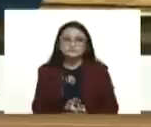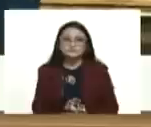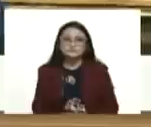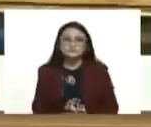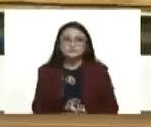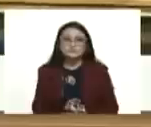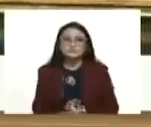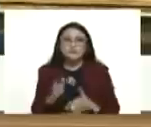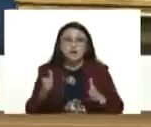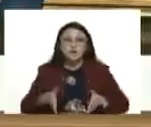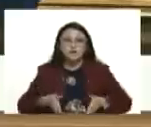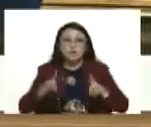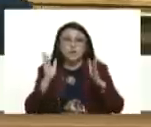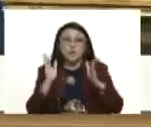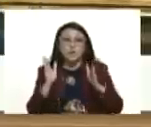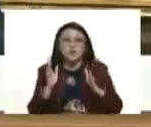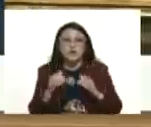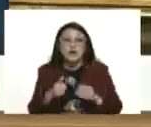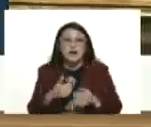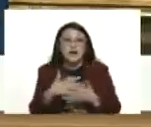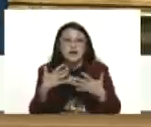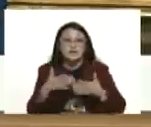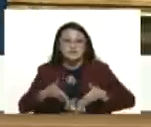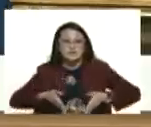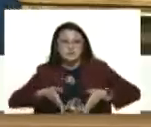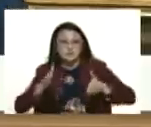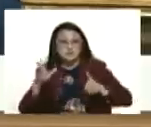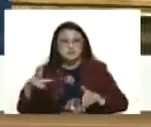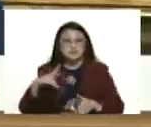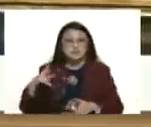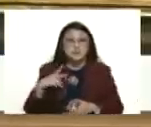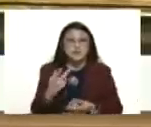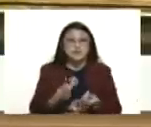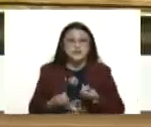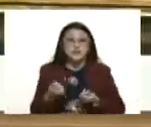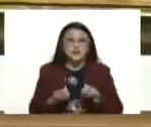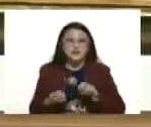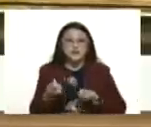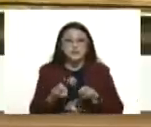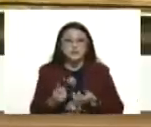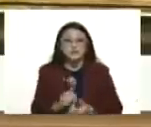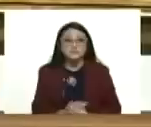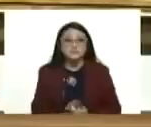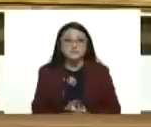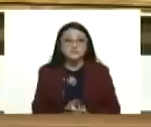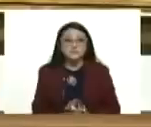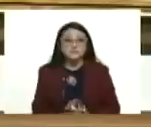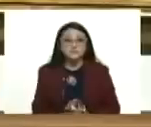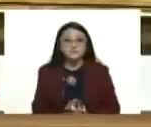Las torres, las grandes mansiones, el dinero,